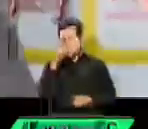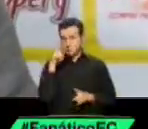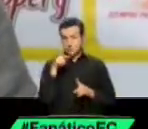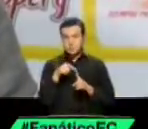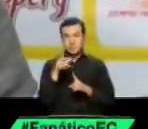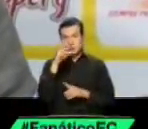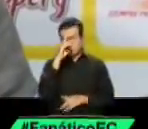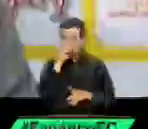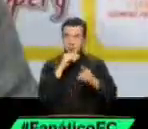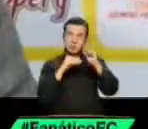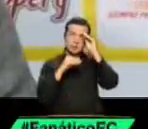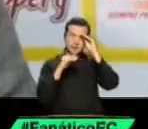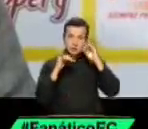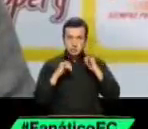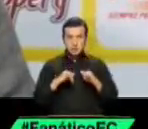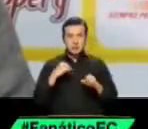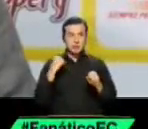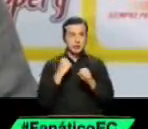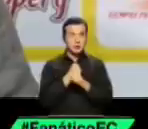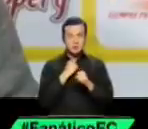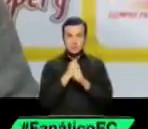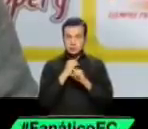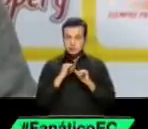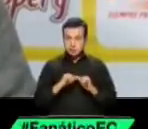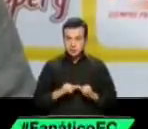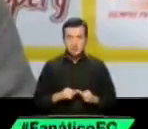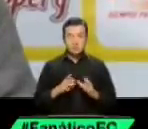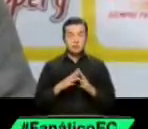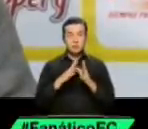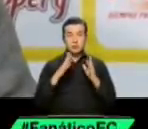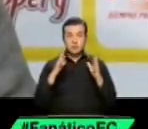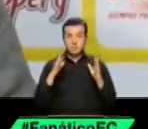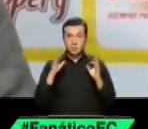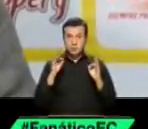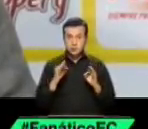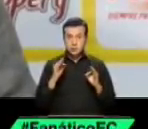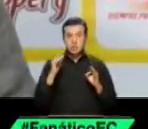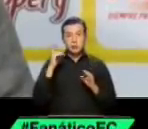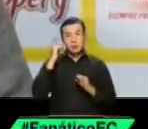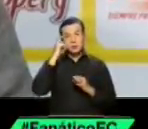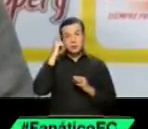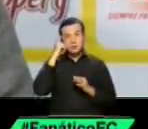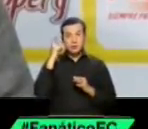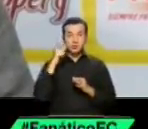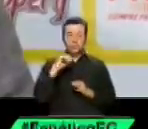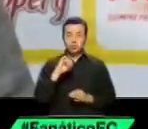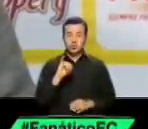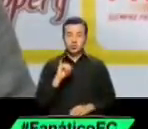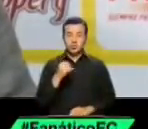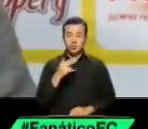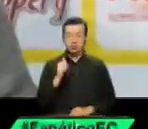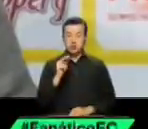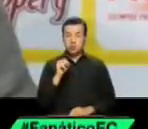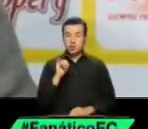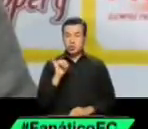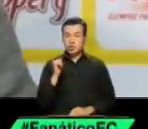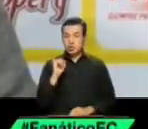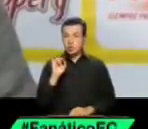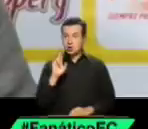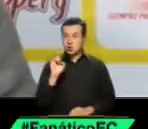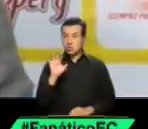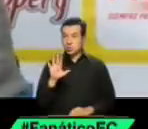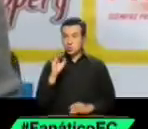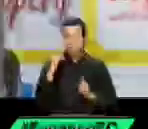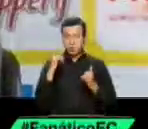seguir aprendiendo, seguir trabajando mucho y pues creo que también John Iron es un buen jugador